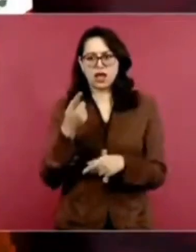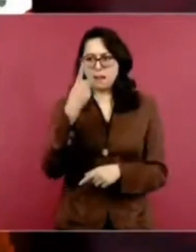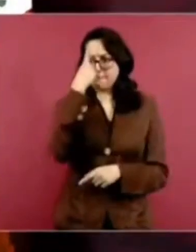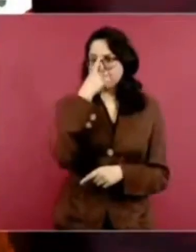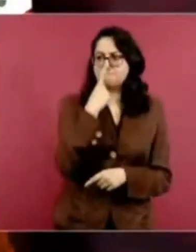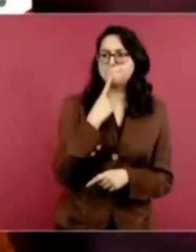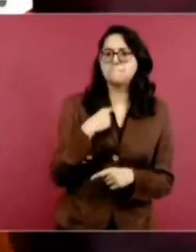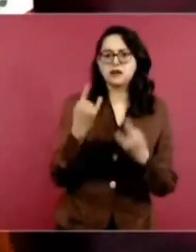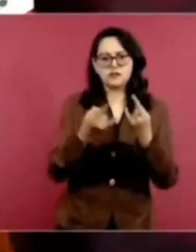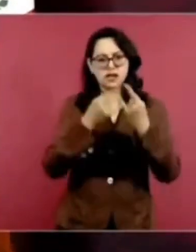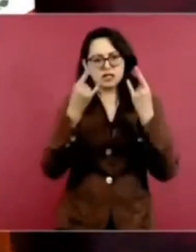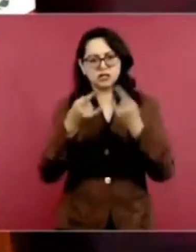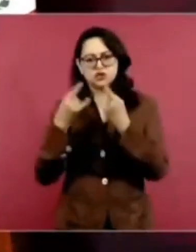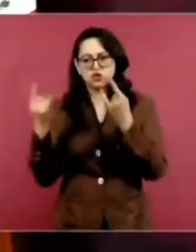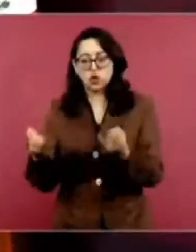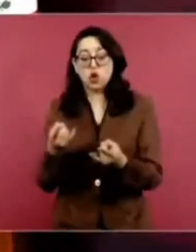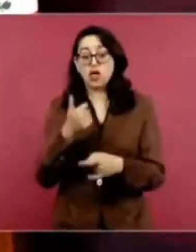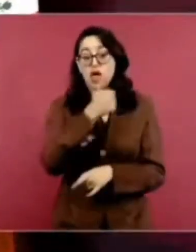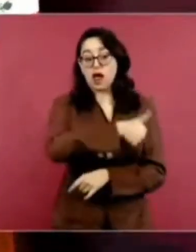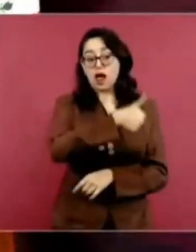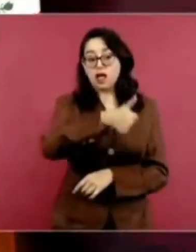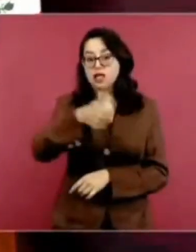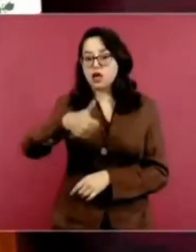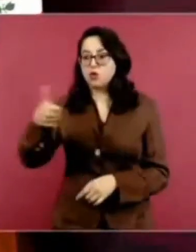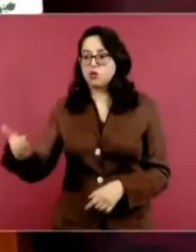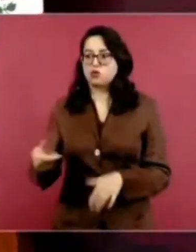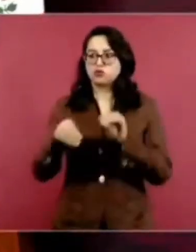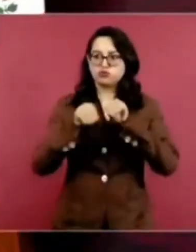sus antecedentes,